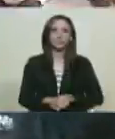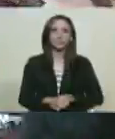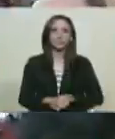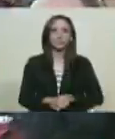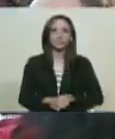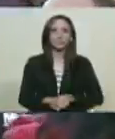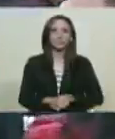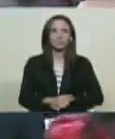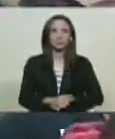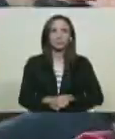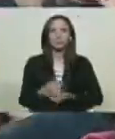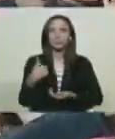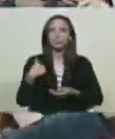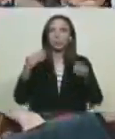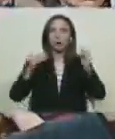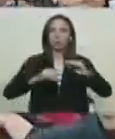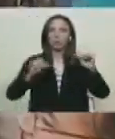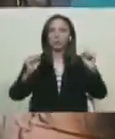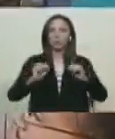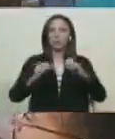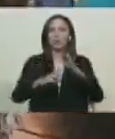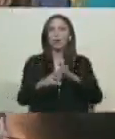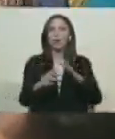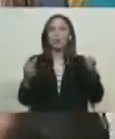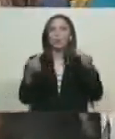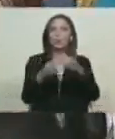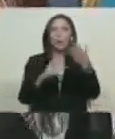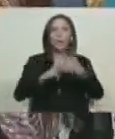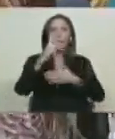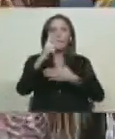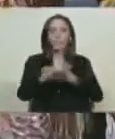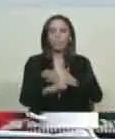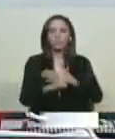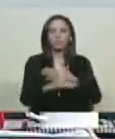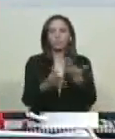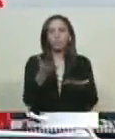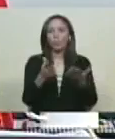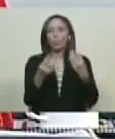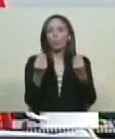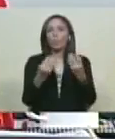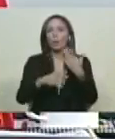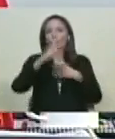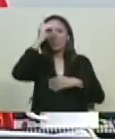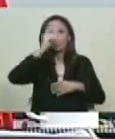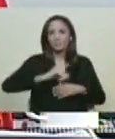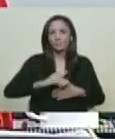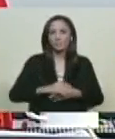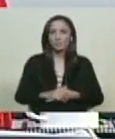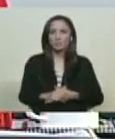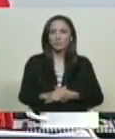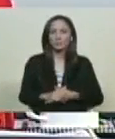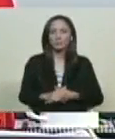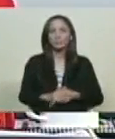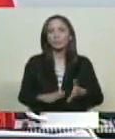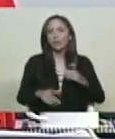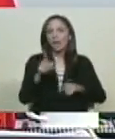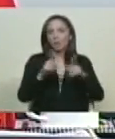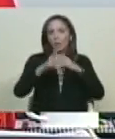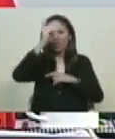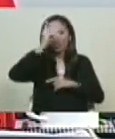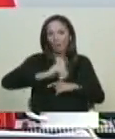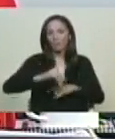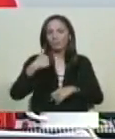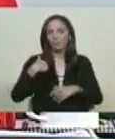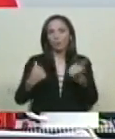Así que estoy de acuerdo, un plan especial de apoyo a las enfermedades ocupacionales y a los compañeros que tengan alguna discapacidad.